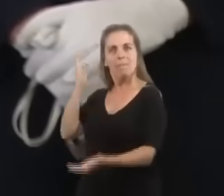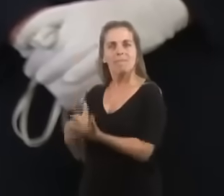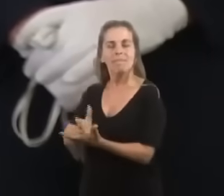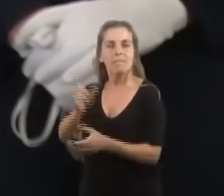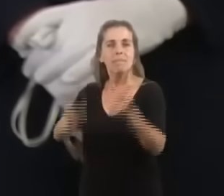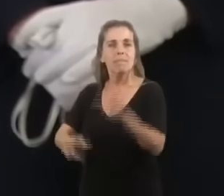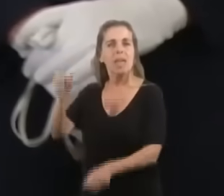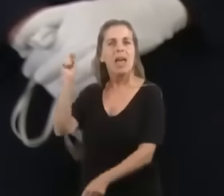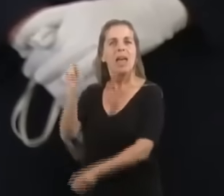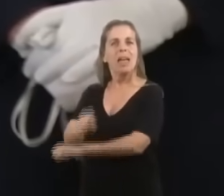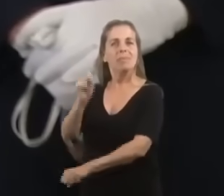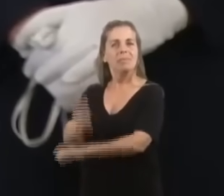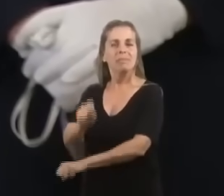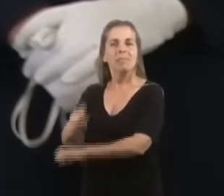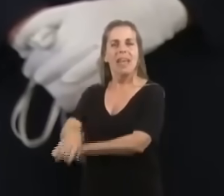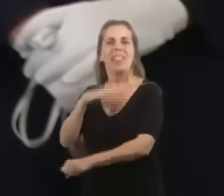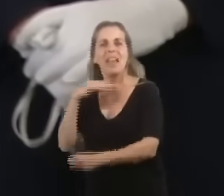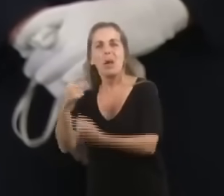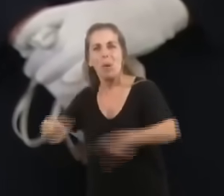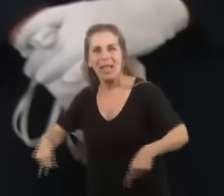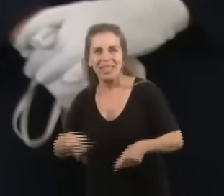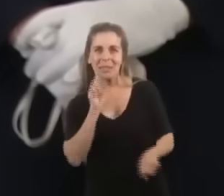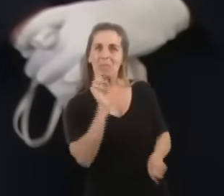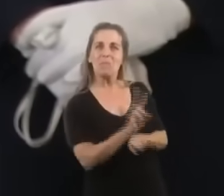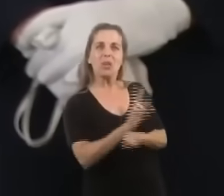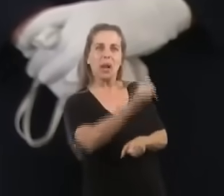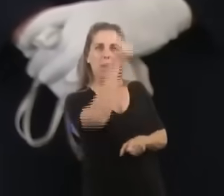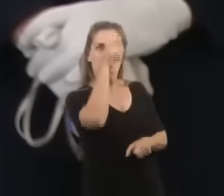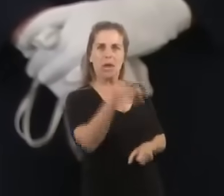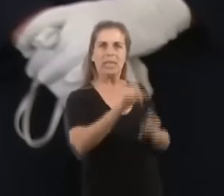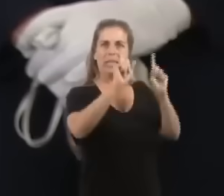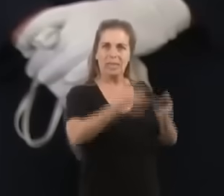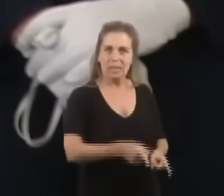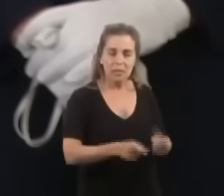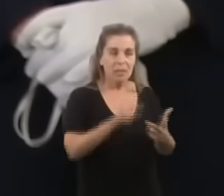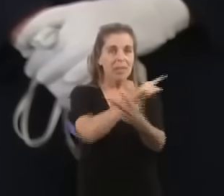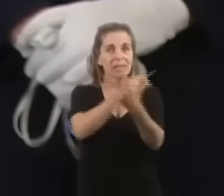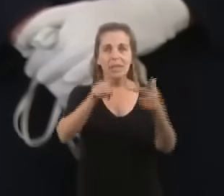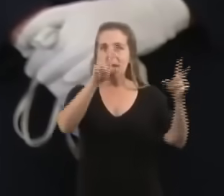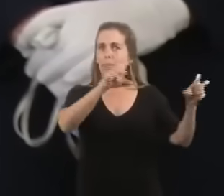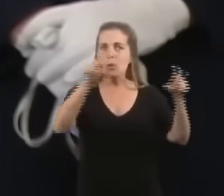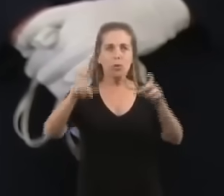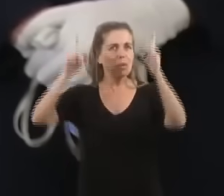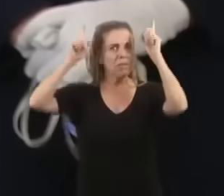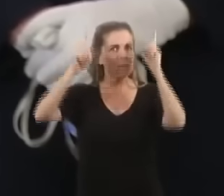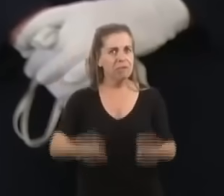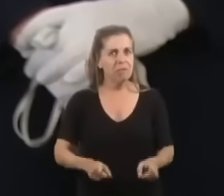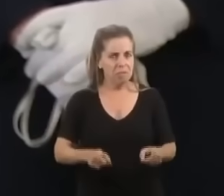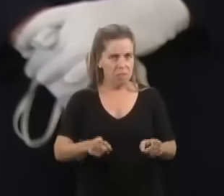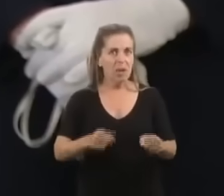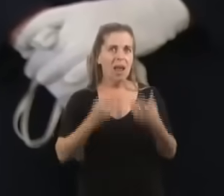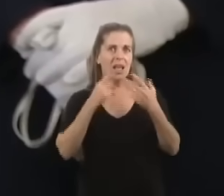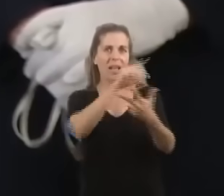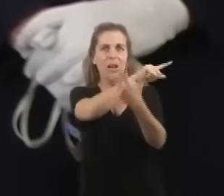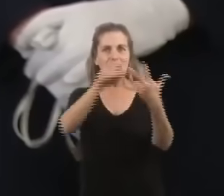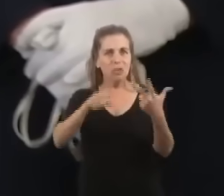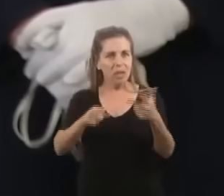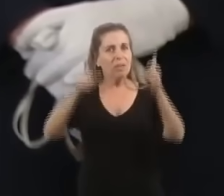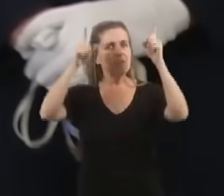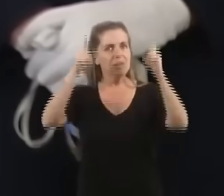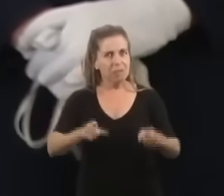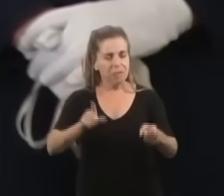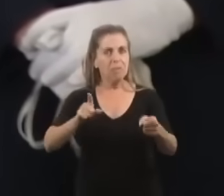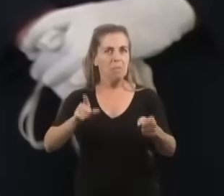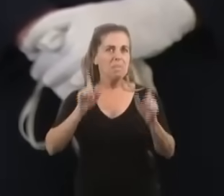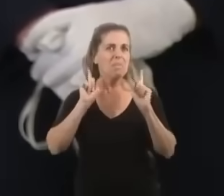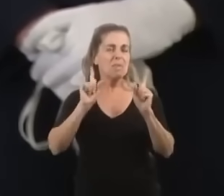proteger a los victimarios y abandonar a las víctimas son esos mismos Pilares los que han logrado civilizar a la barbarie a lo largo de